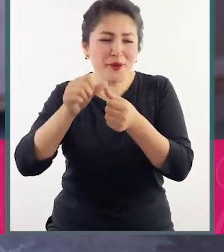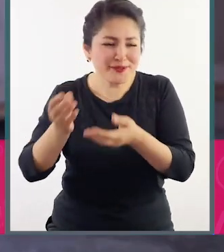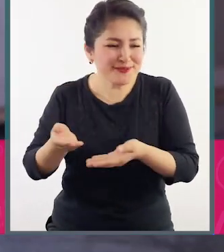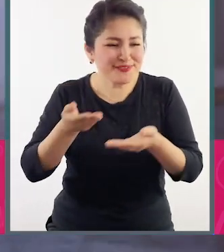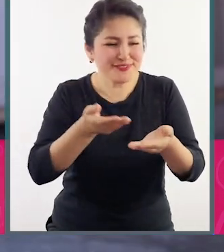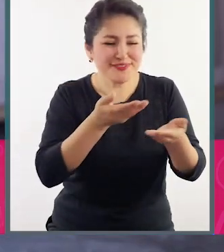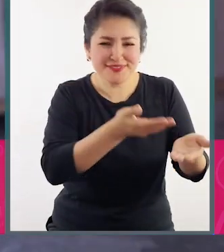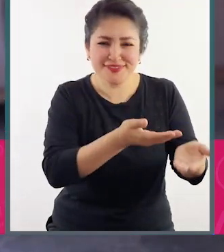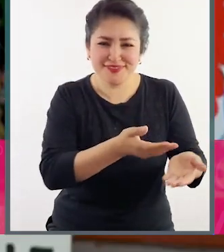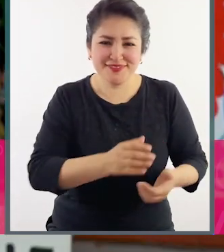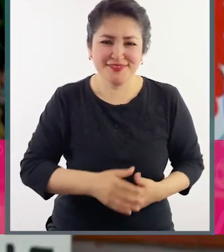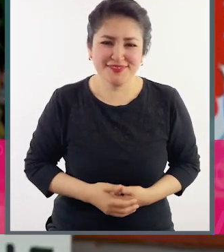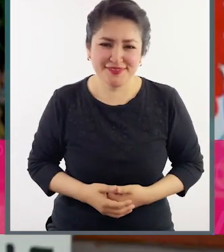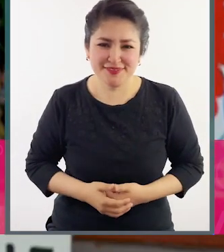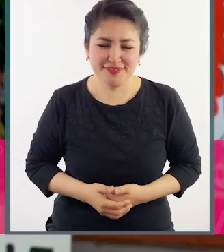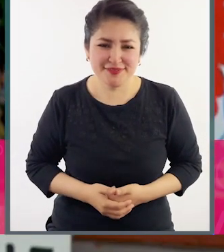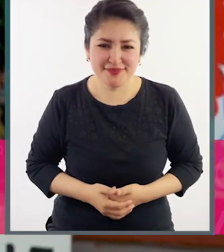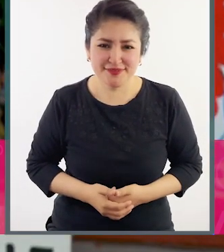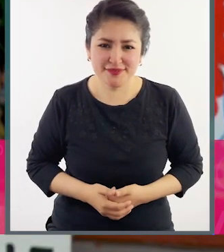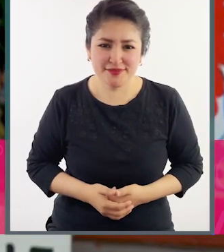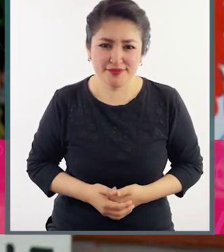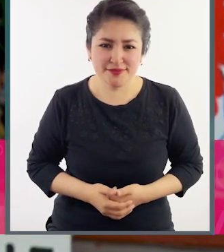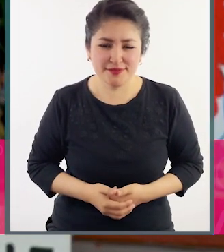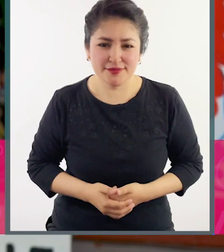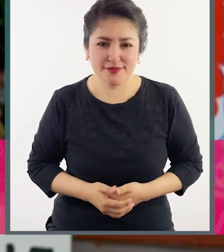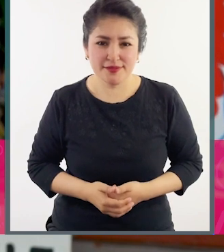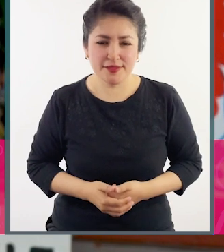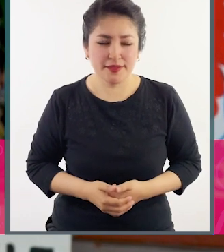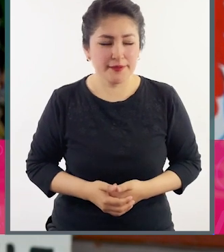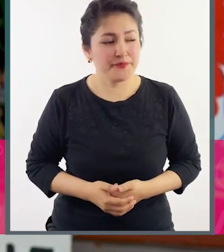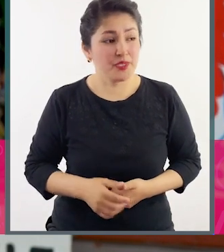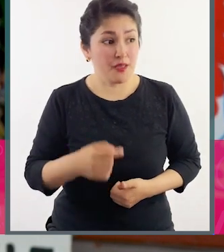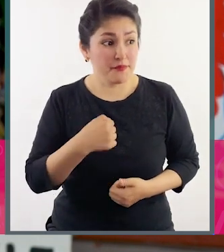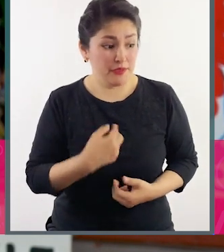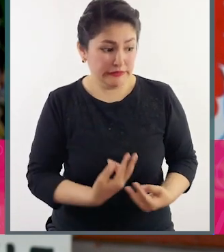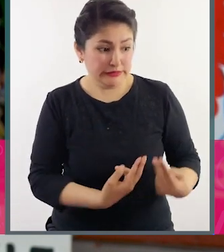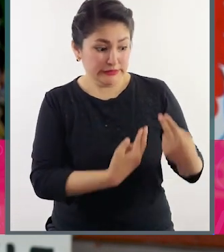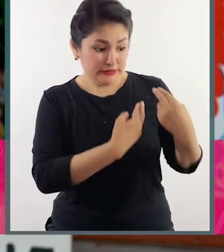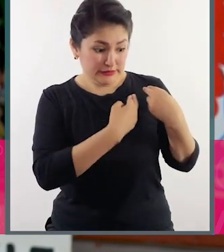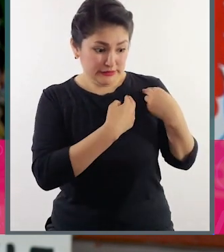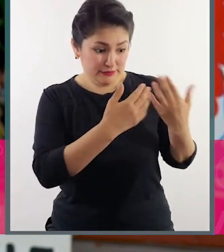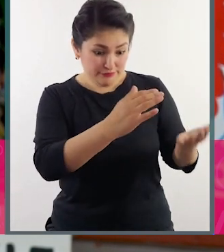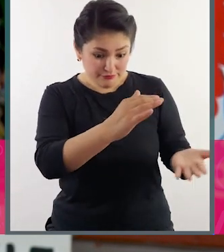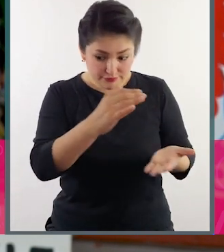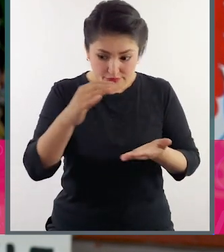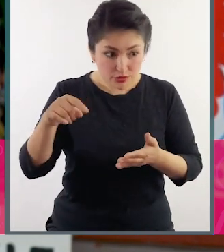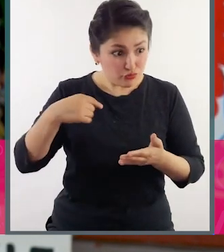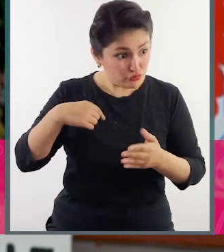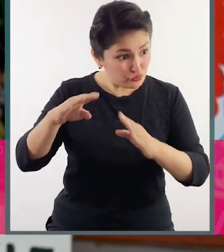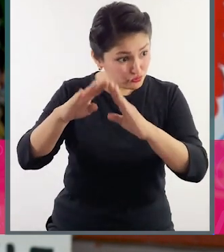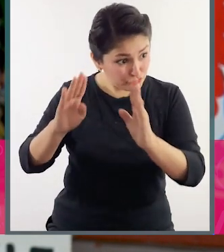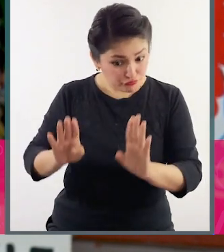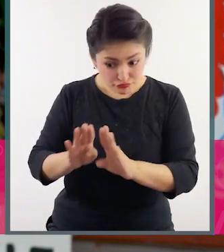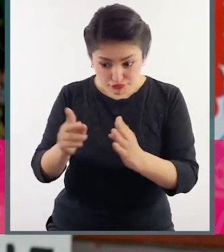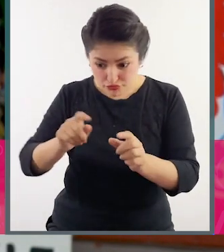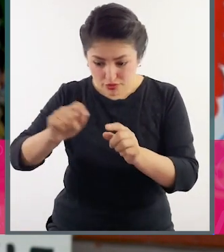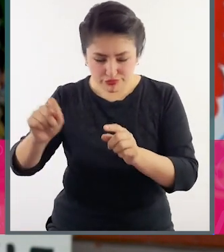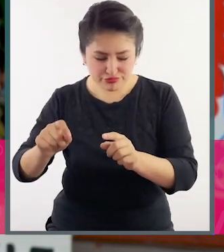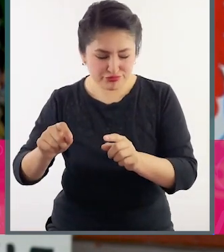nuestra historia. Si se crea este tipo de encargos, trabajos,